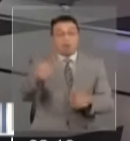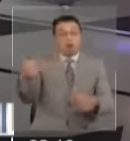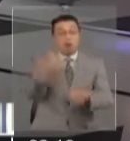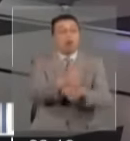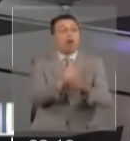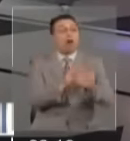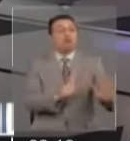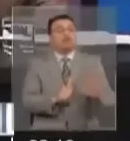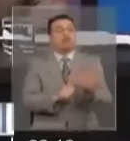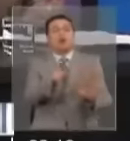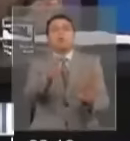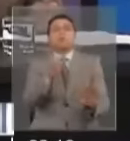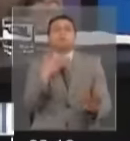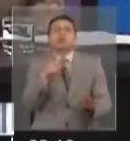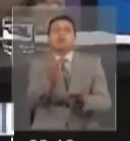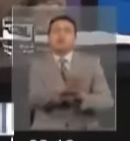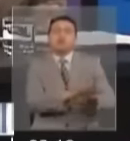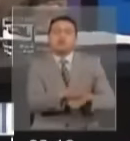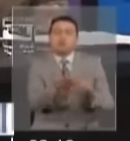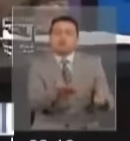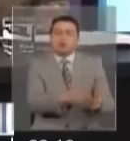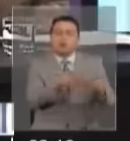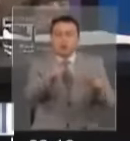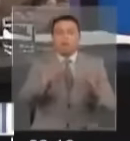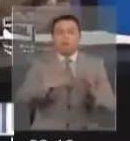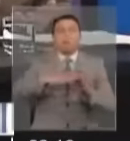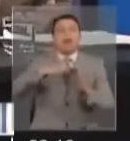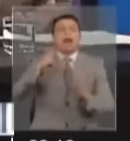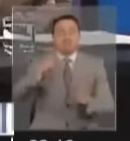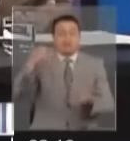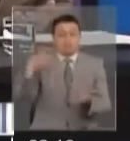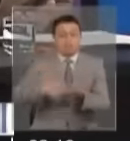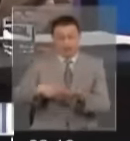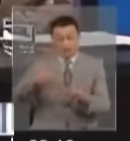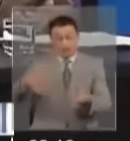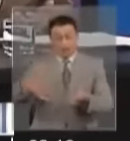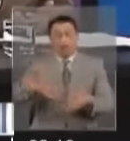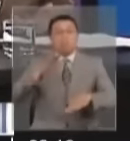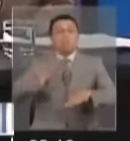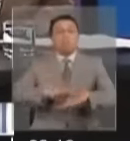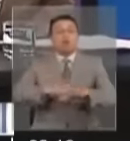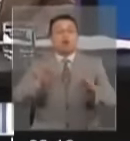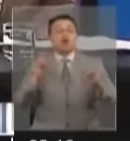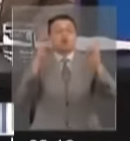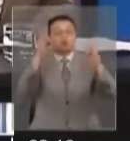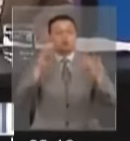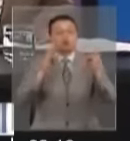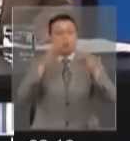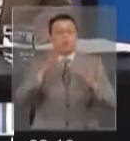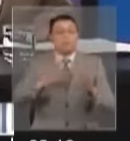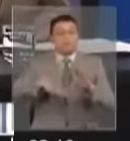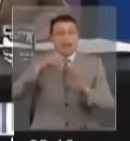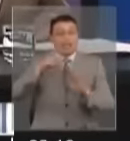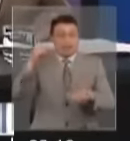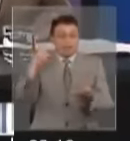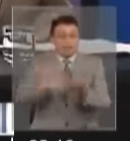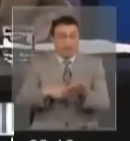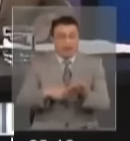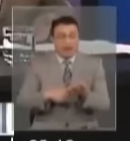seguir. Dicen, yo te voy a decir, que hay más de 1,000 todavía solicitudes de permiso para autorización de construcción de edificios. Más de 1,000. Hay